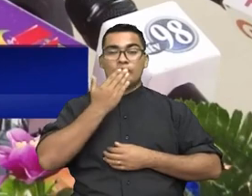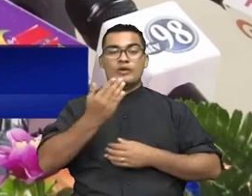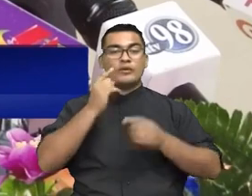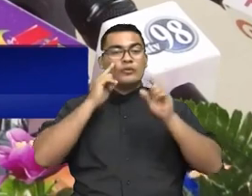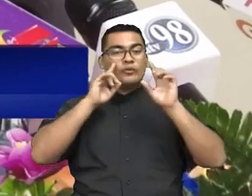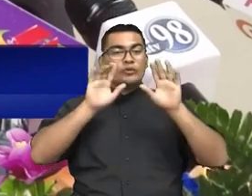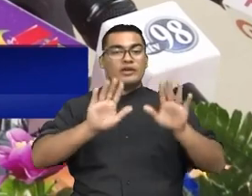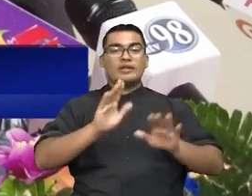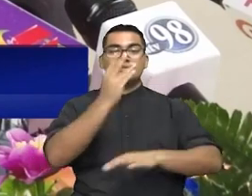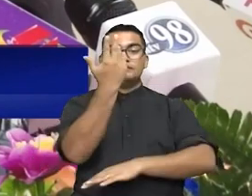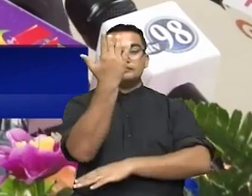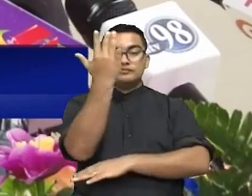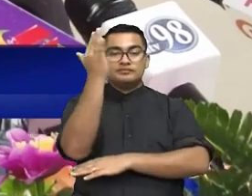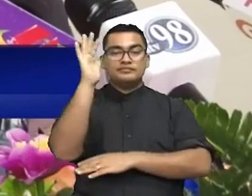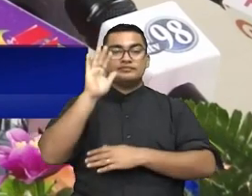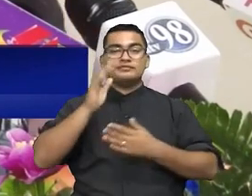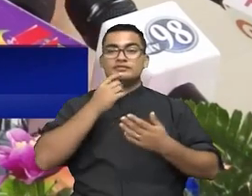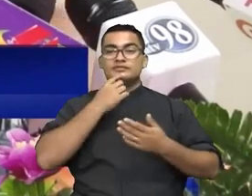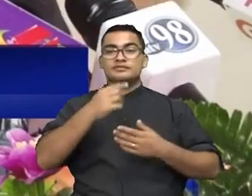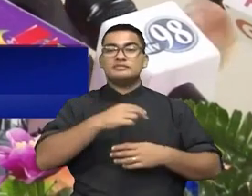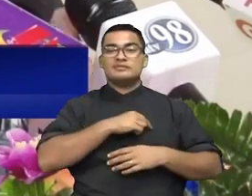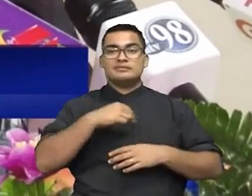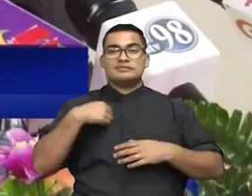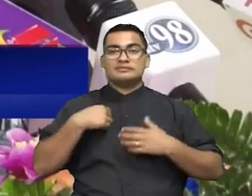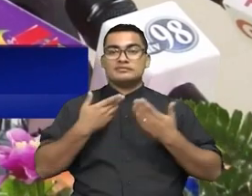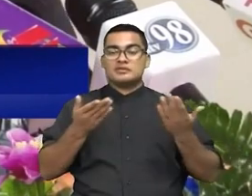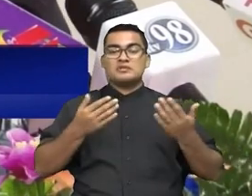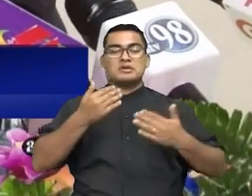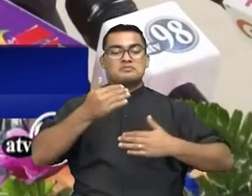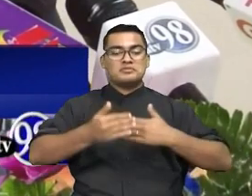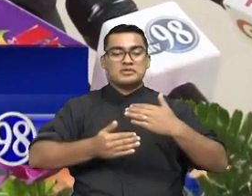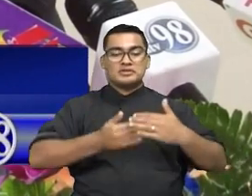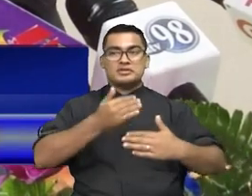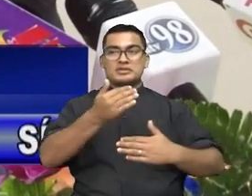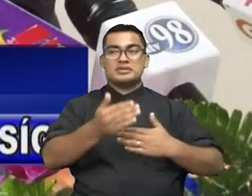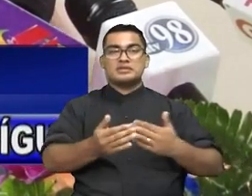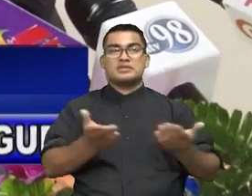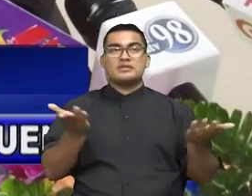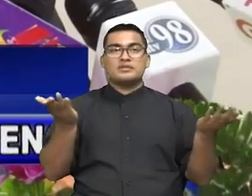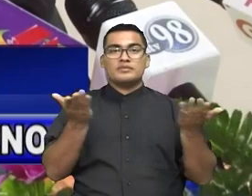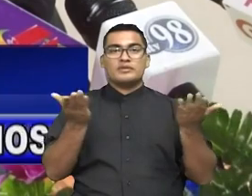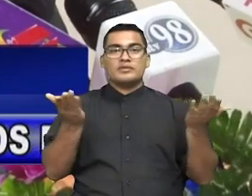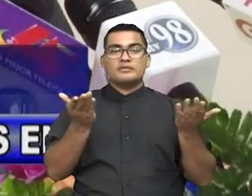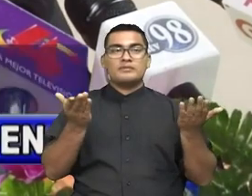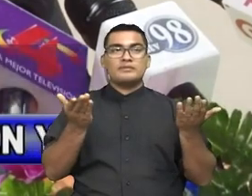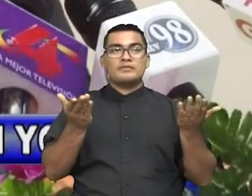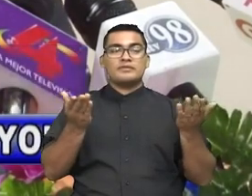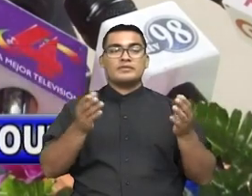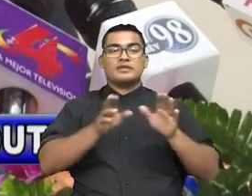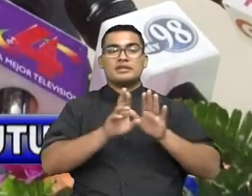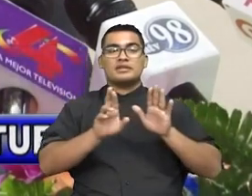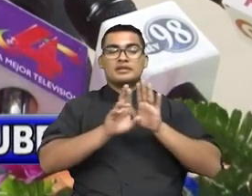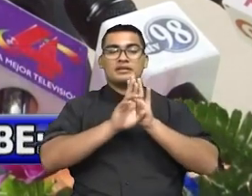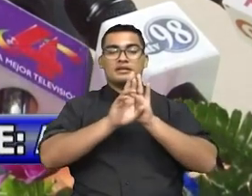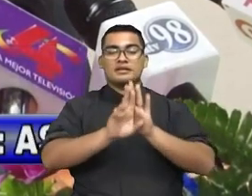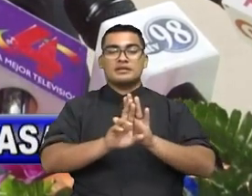los bosques, estamos desarrollando todo un proceso sobre pagos por resultados,